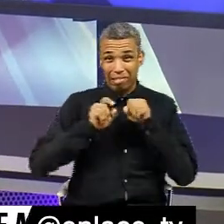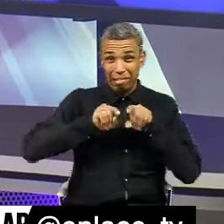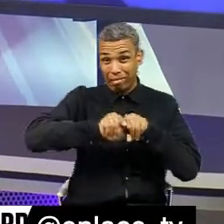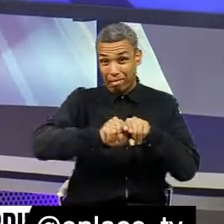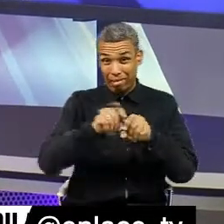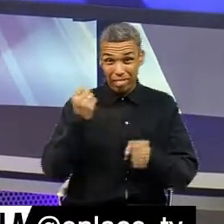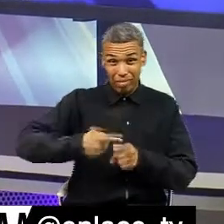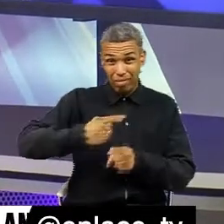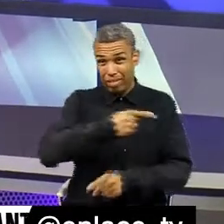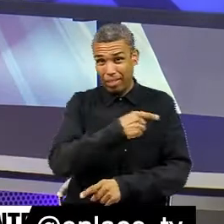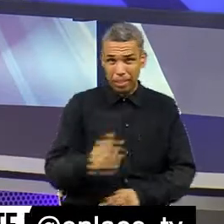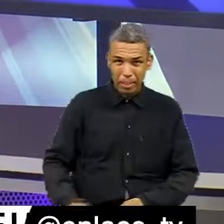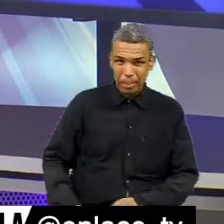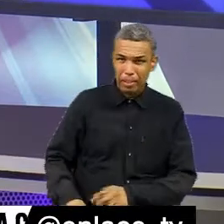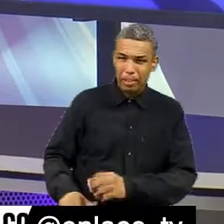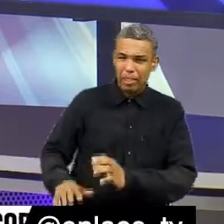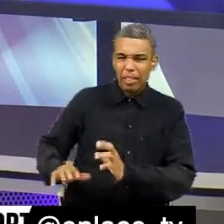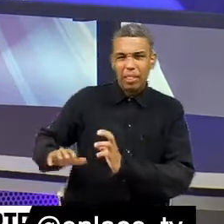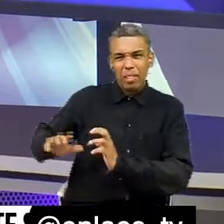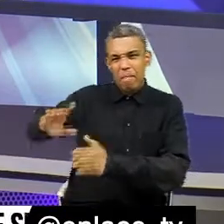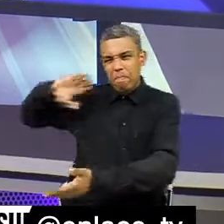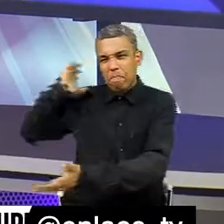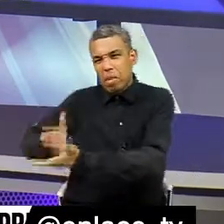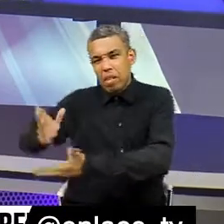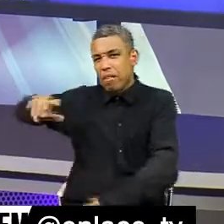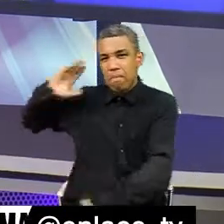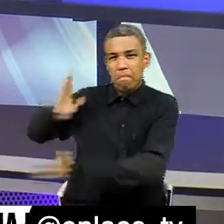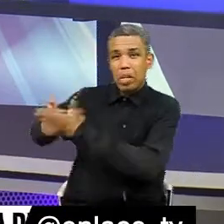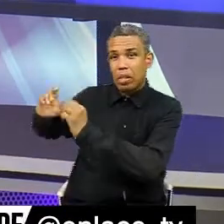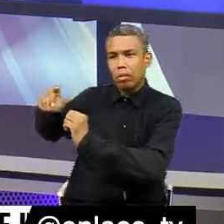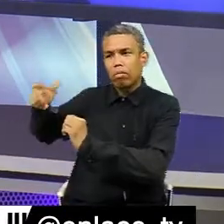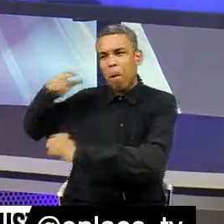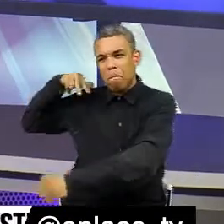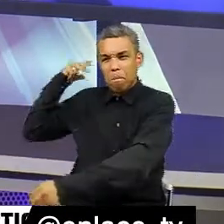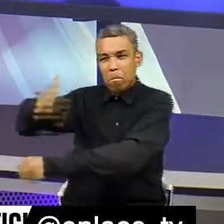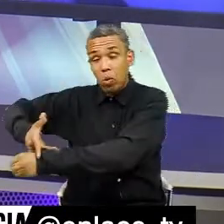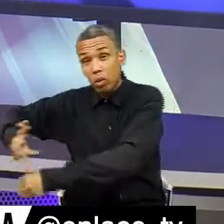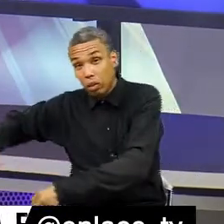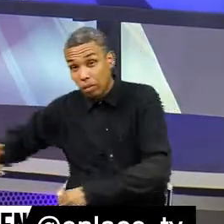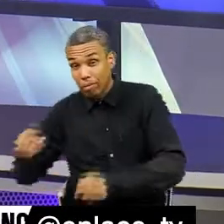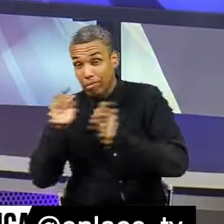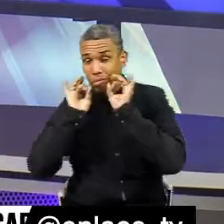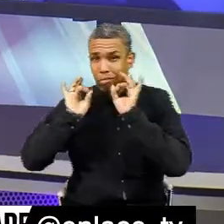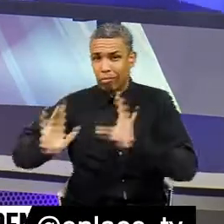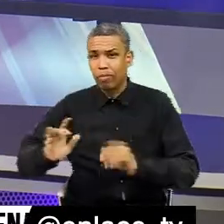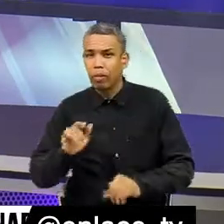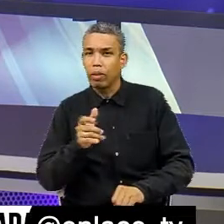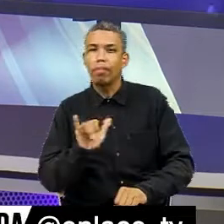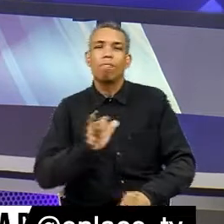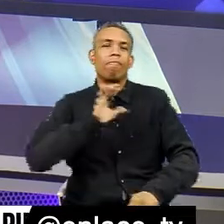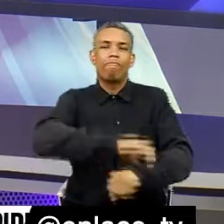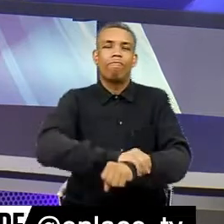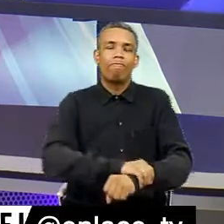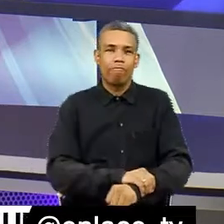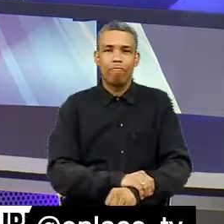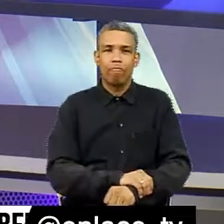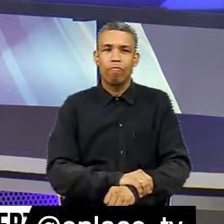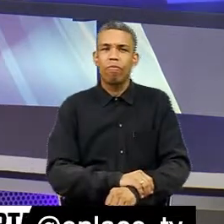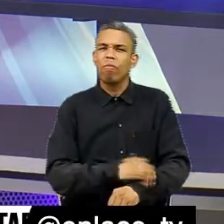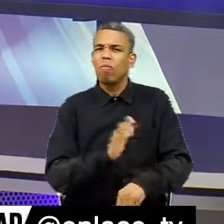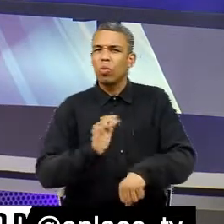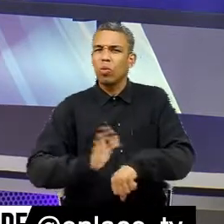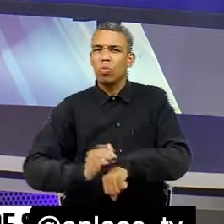lesiones las provocó este hombre delante de sus hijos. Al responsable se le dictó medida de aseguramiento en centro carcelario y se le